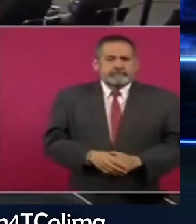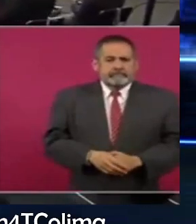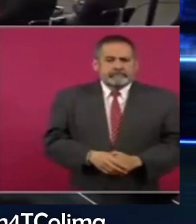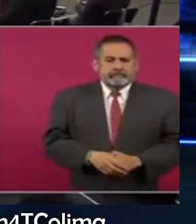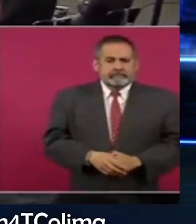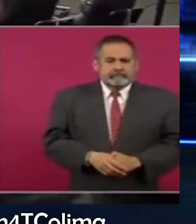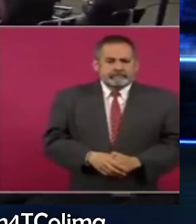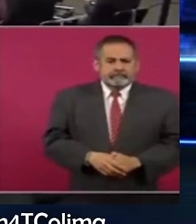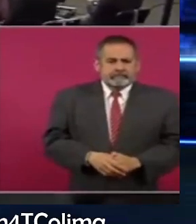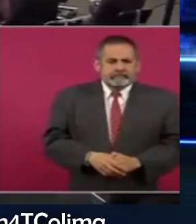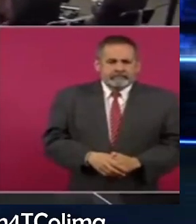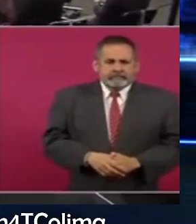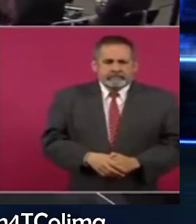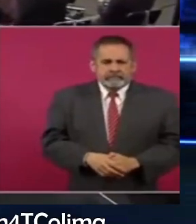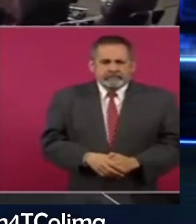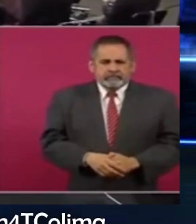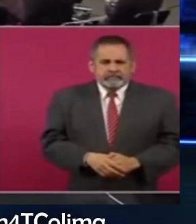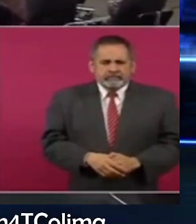Tenemos